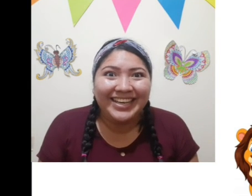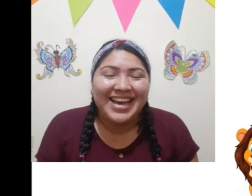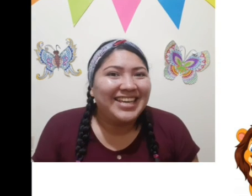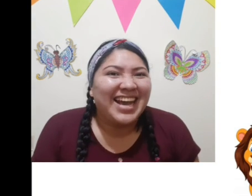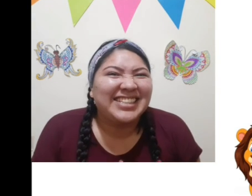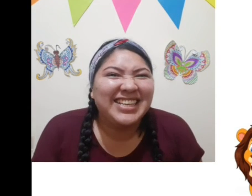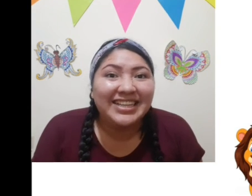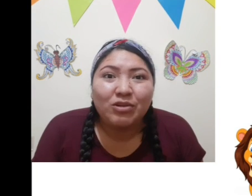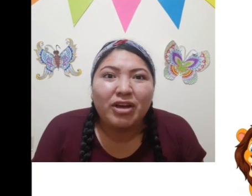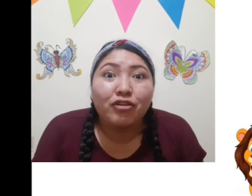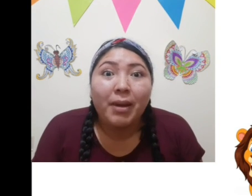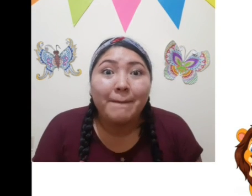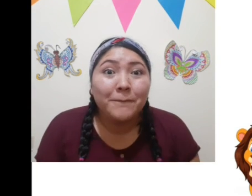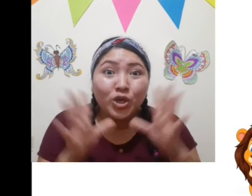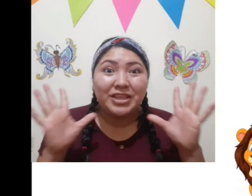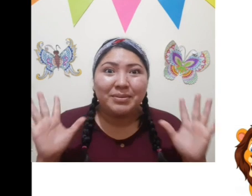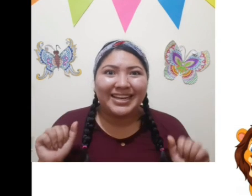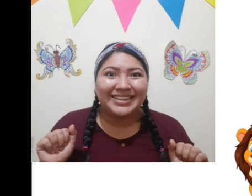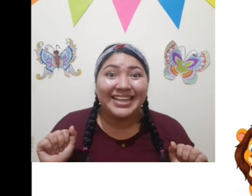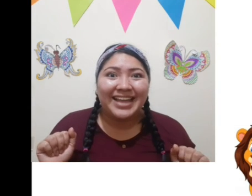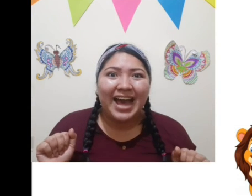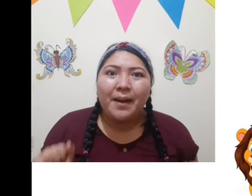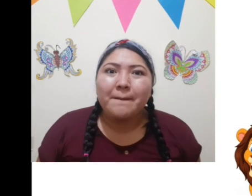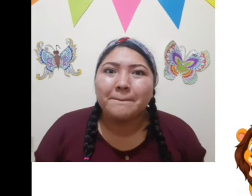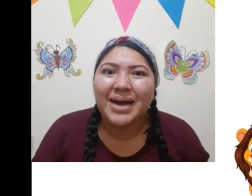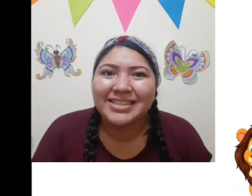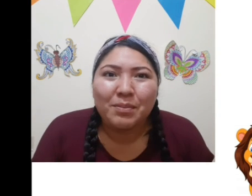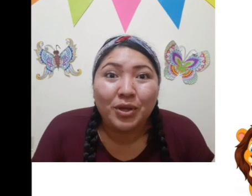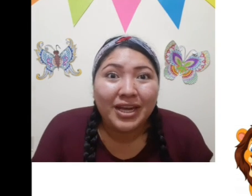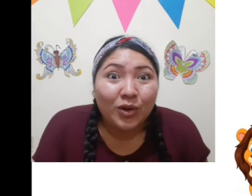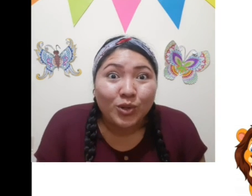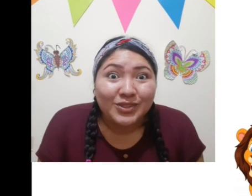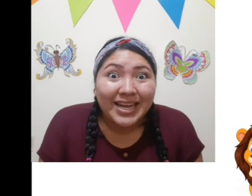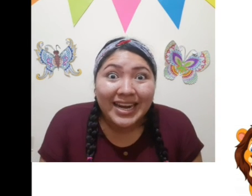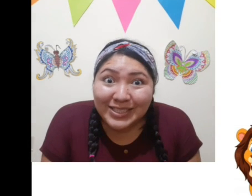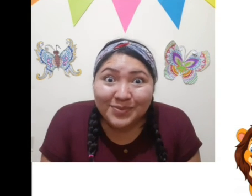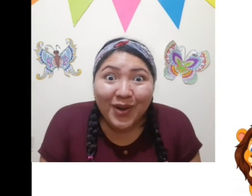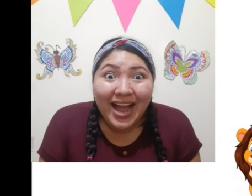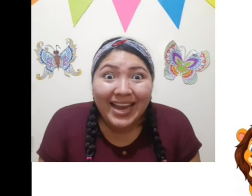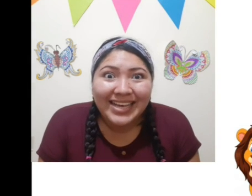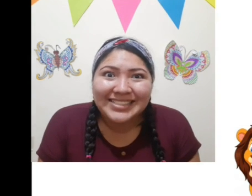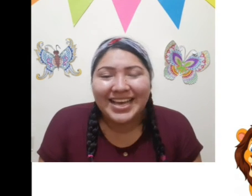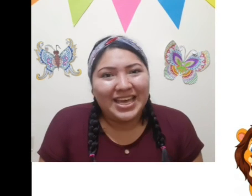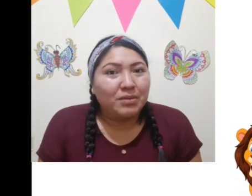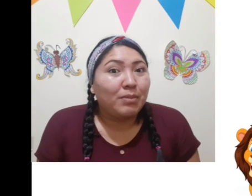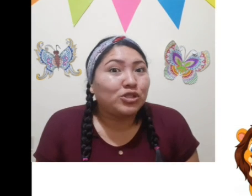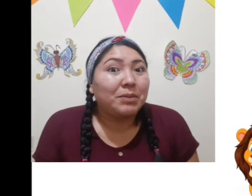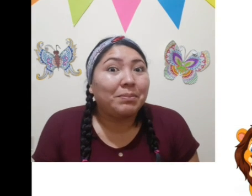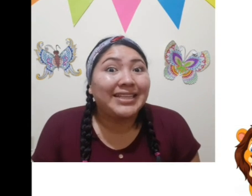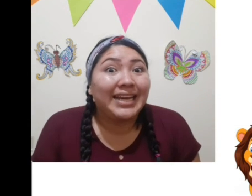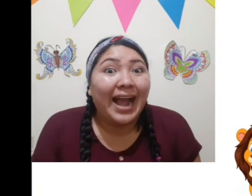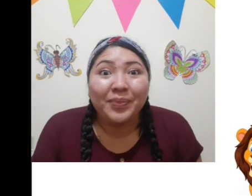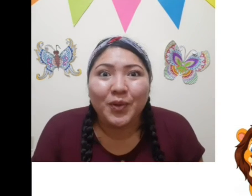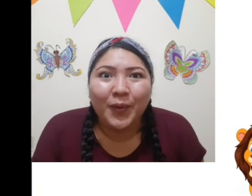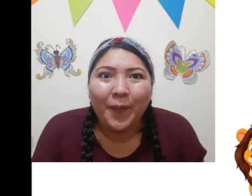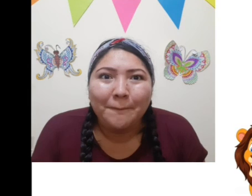y así de una forma muy divertida vas a poder reconocer las vocales y vamos a